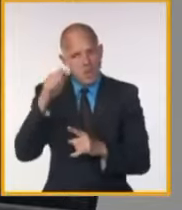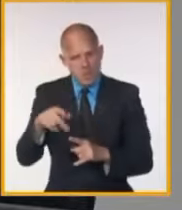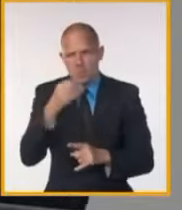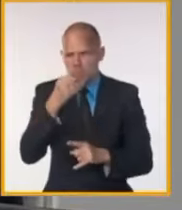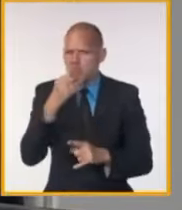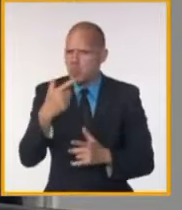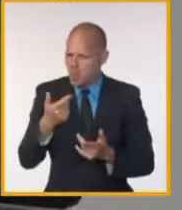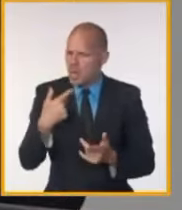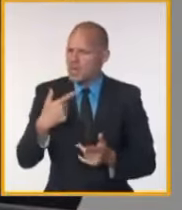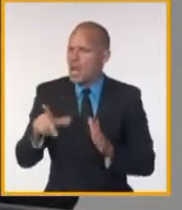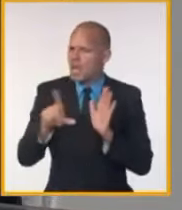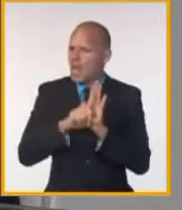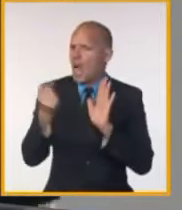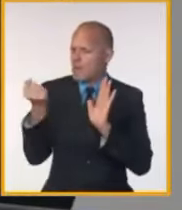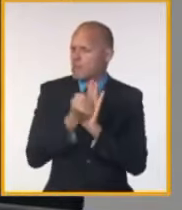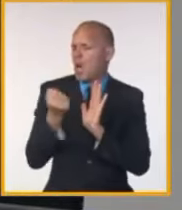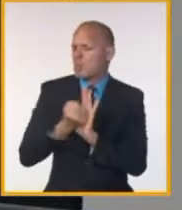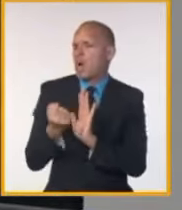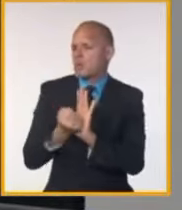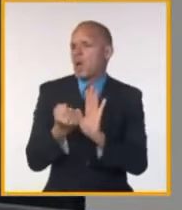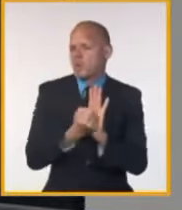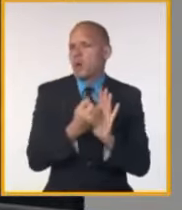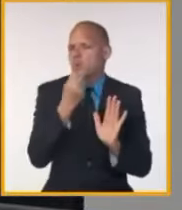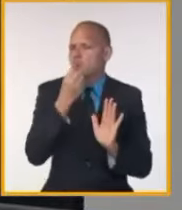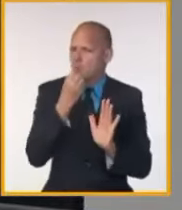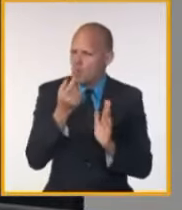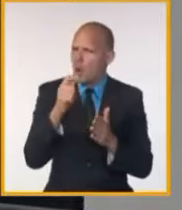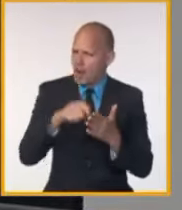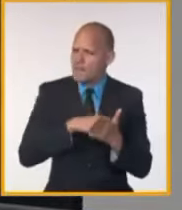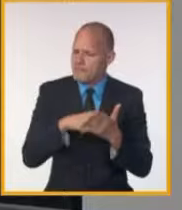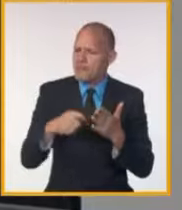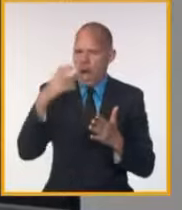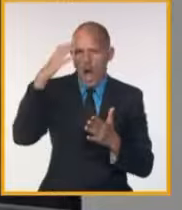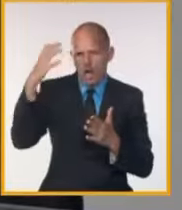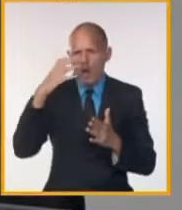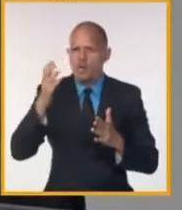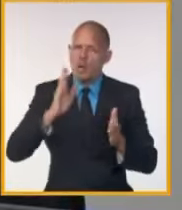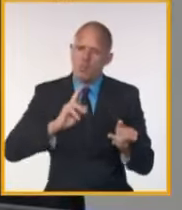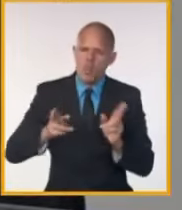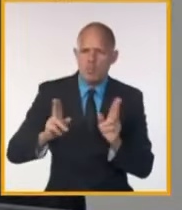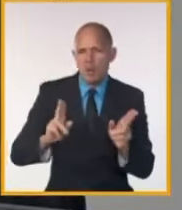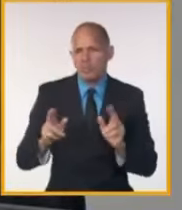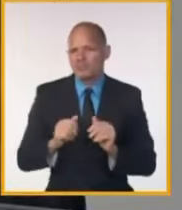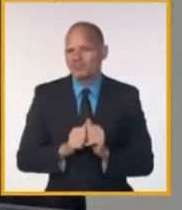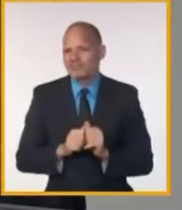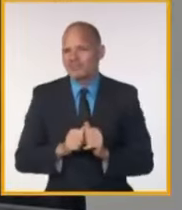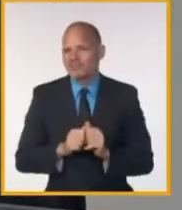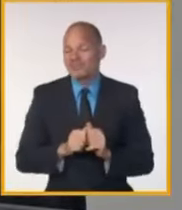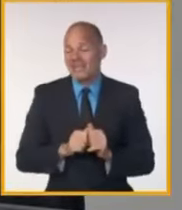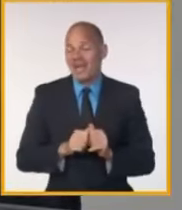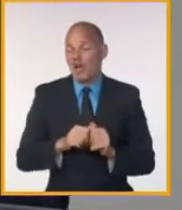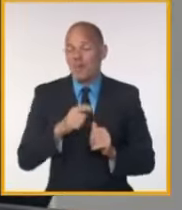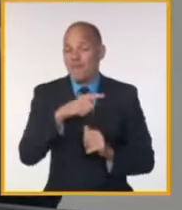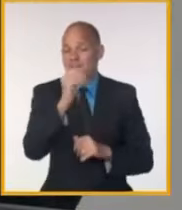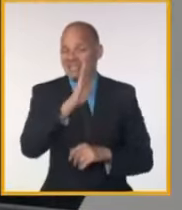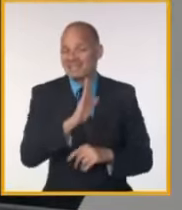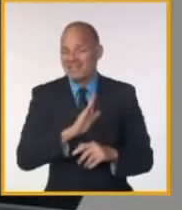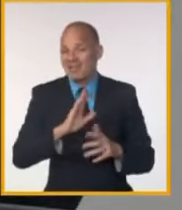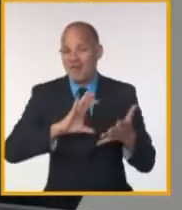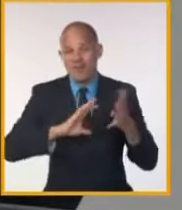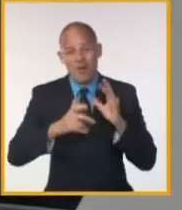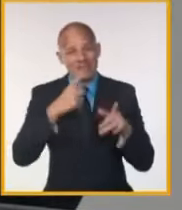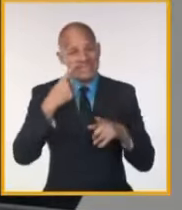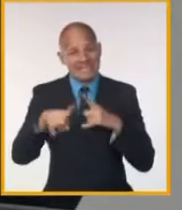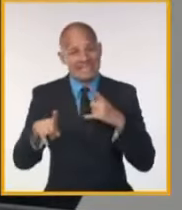constitucional lo que el Gobierno no tiene el obstáculo que hay en Brasil con Lula que prácticamente